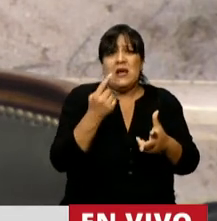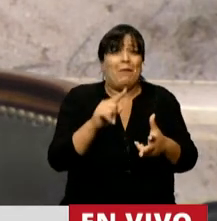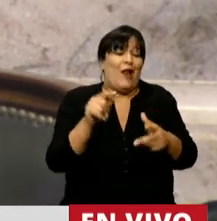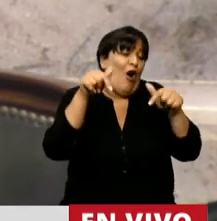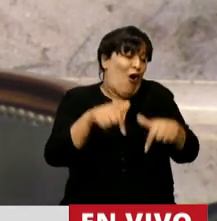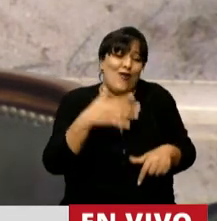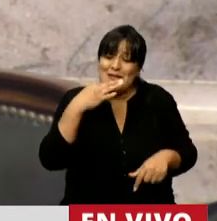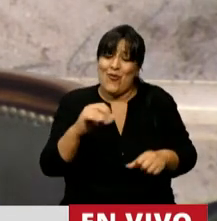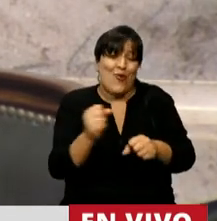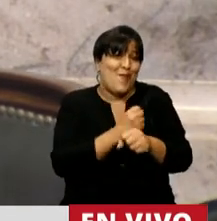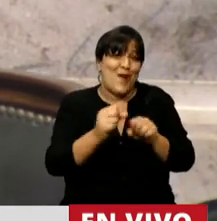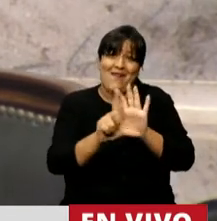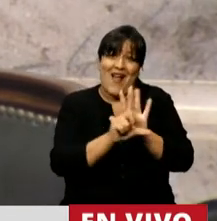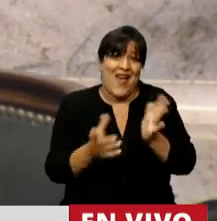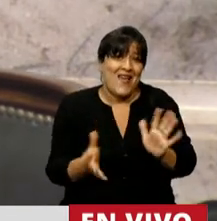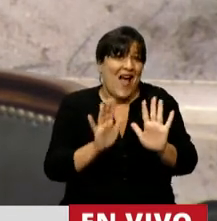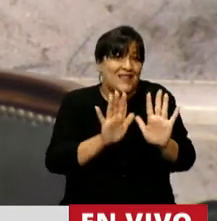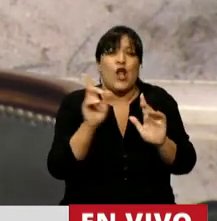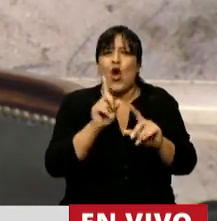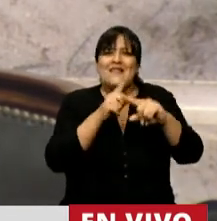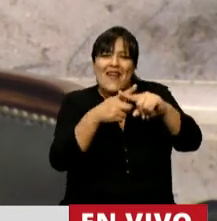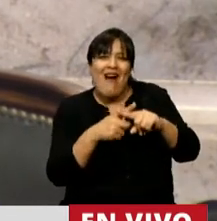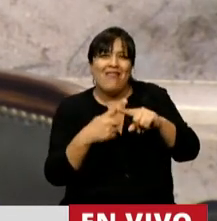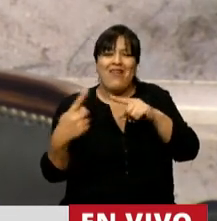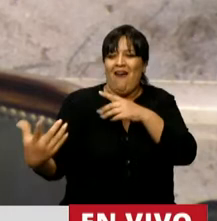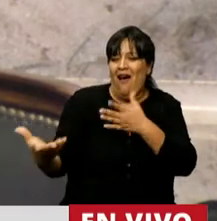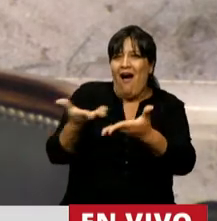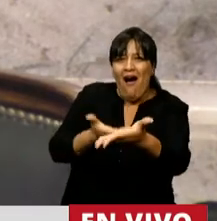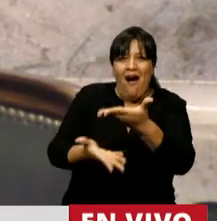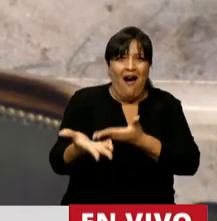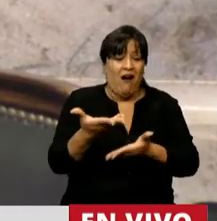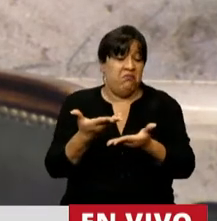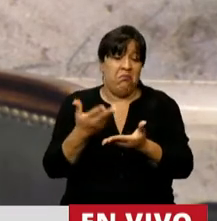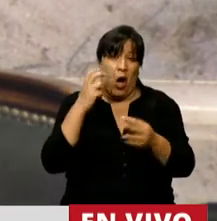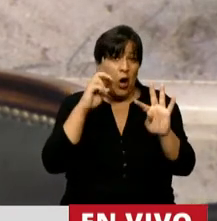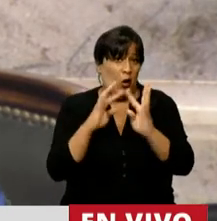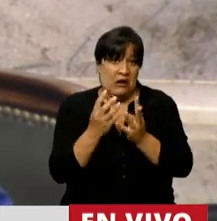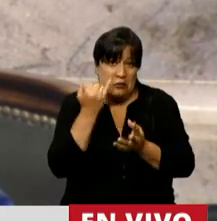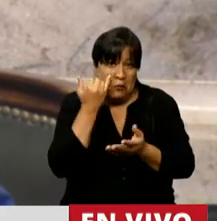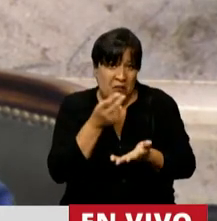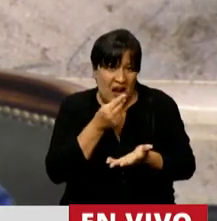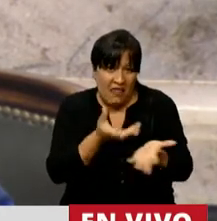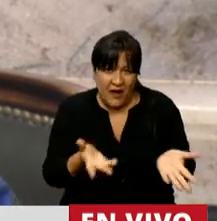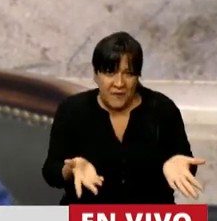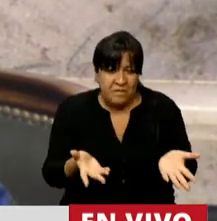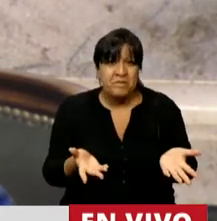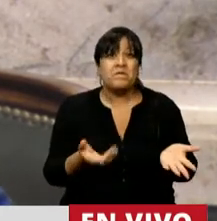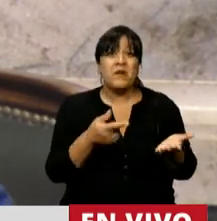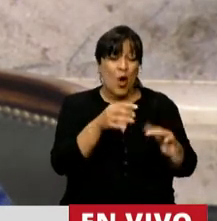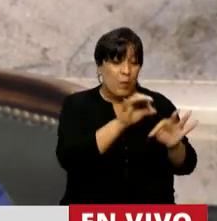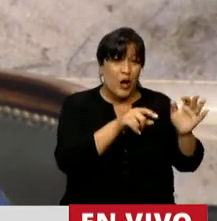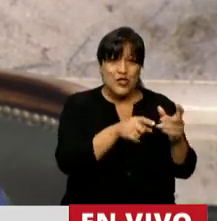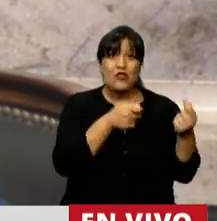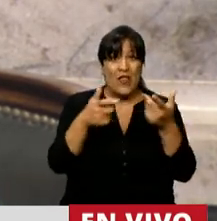a terminar siendo ley este proyecto que viene del Ejecutivo. Entonces, de Congreso, bastante poco. ¿Este proyecto resuelve algún